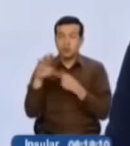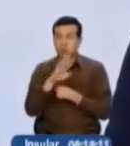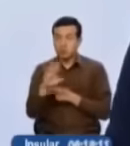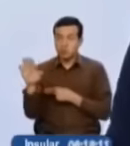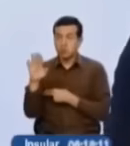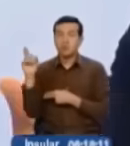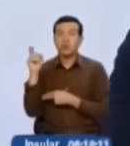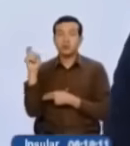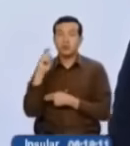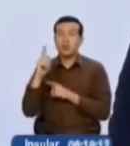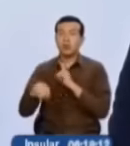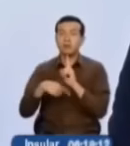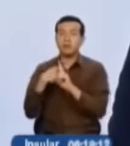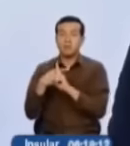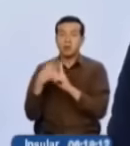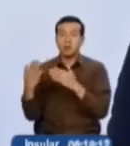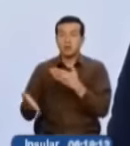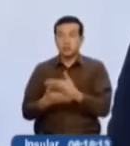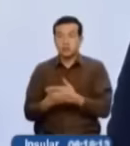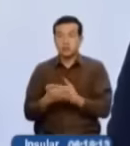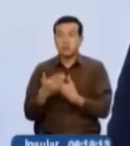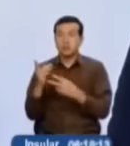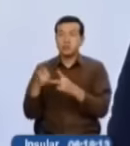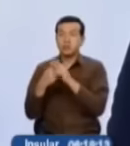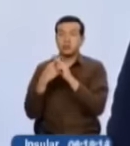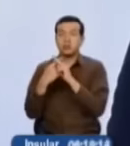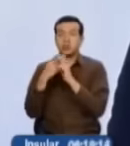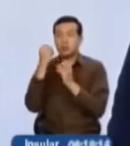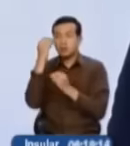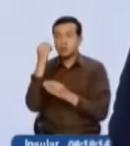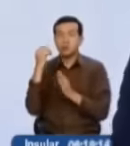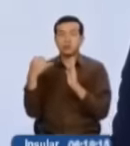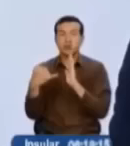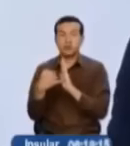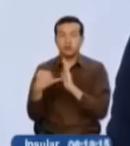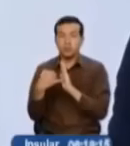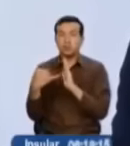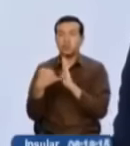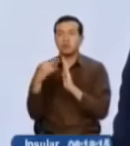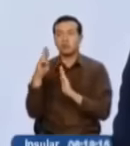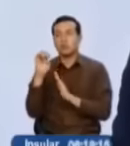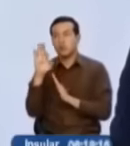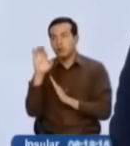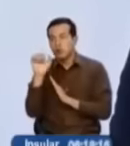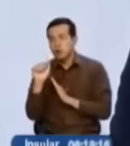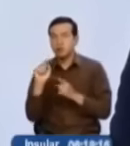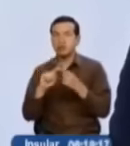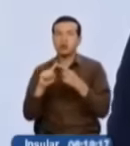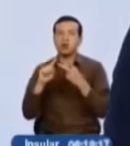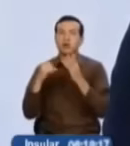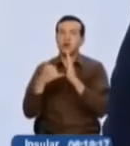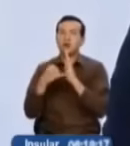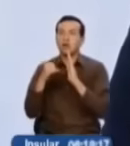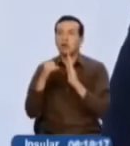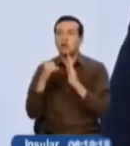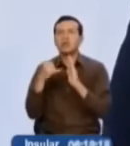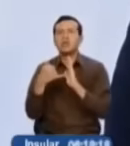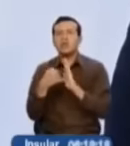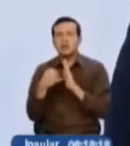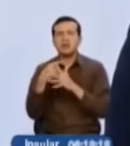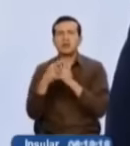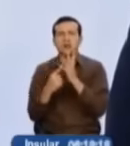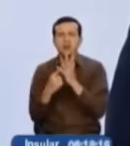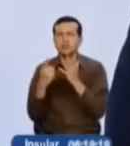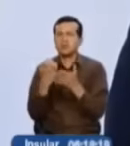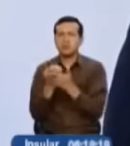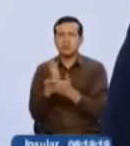deba tener adjunto en el file de crédito, por ejemplo, las declaraciones de impuestos. Impuesto a la renta, de cobro del IVA, pero estamos hablando de un sector